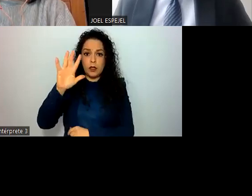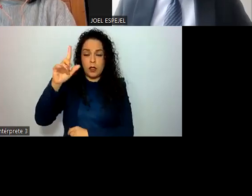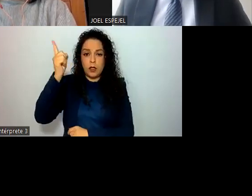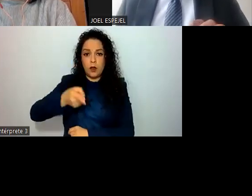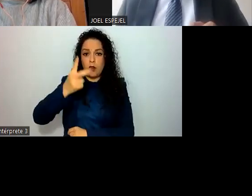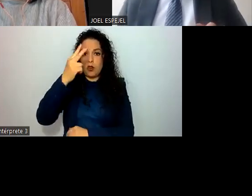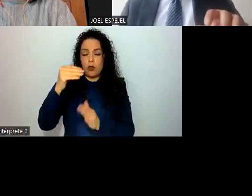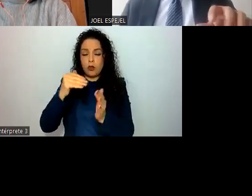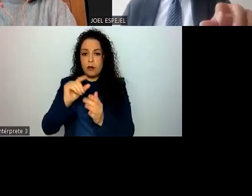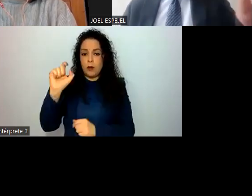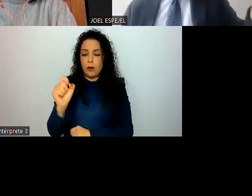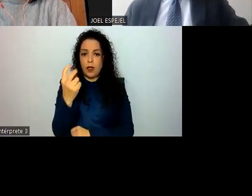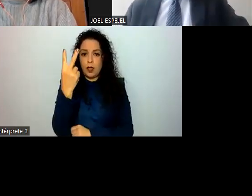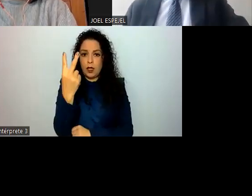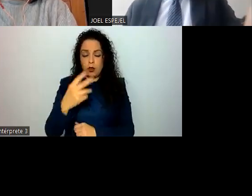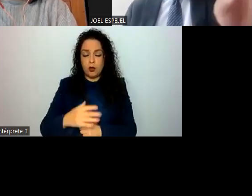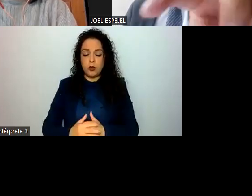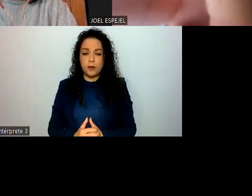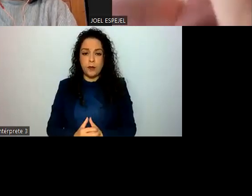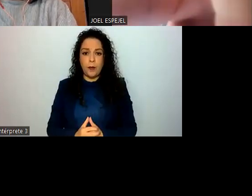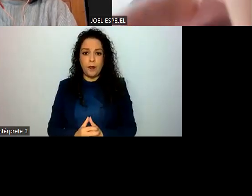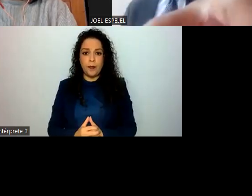/RR.IP.1575/2022.